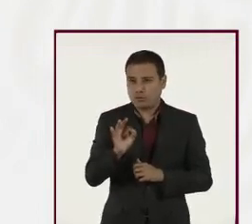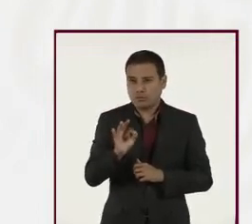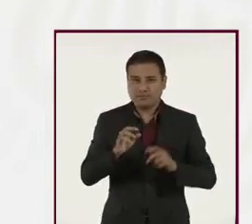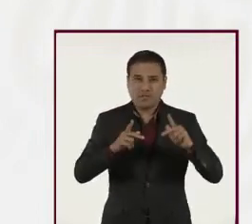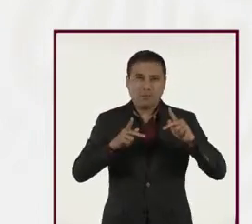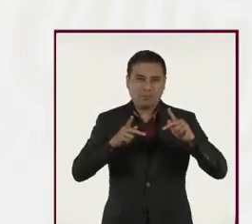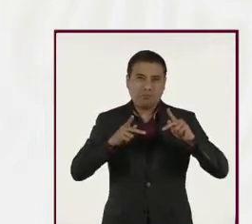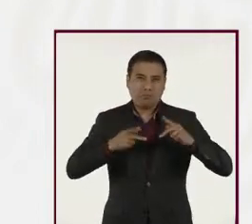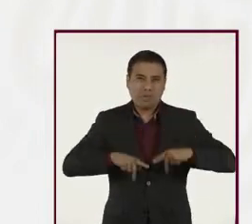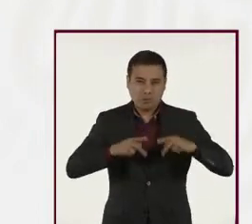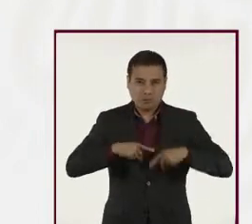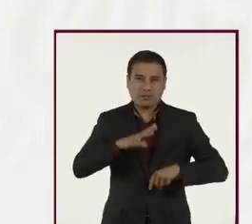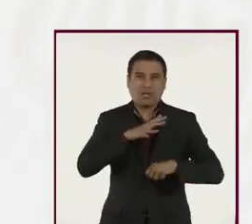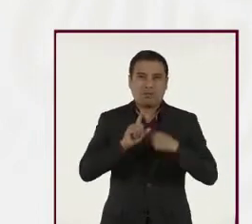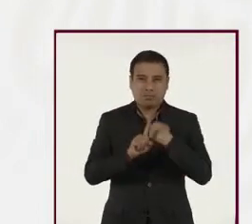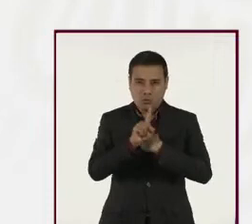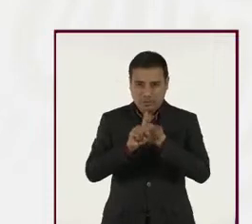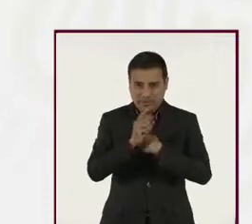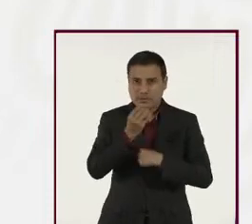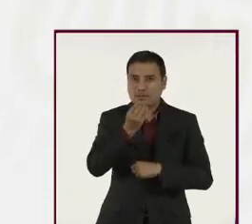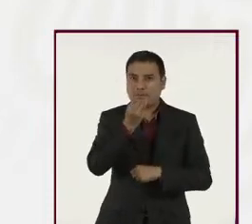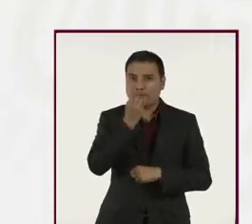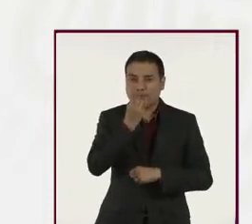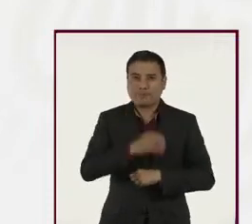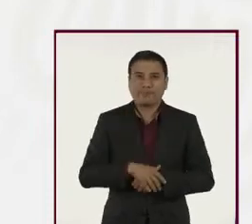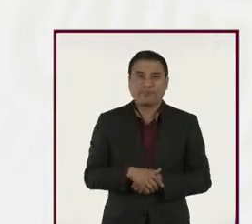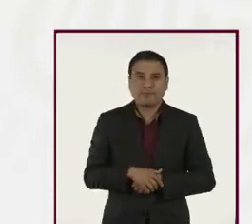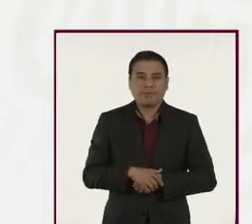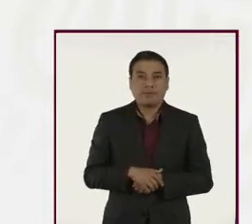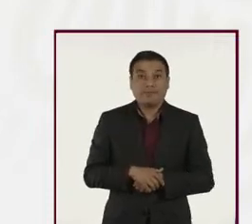a la literatura que consultemos. Pero estamos hablando que es